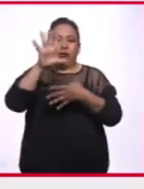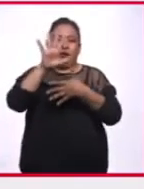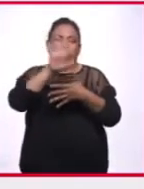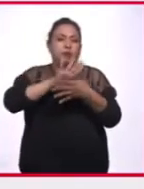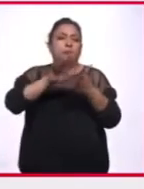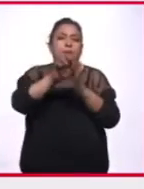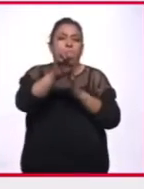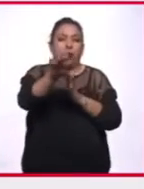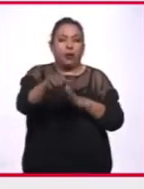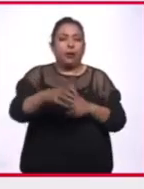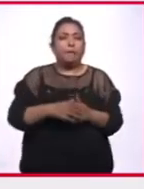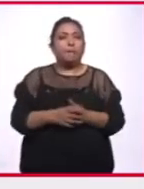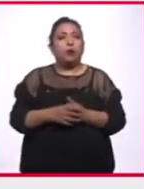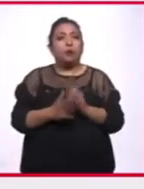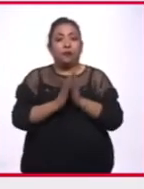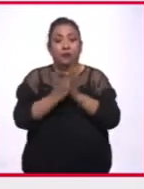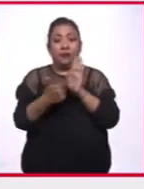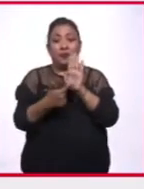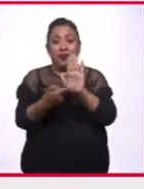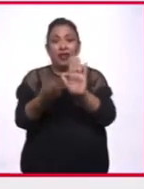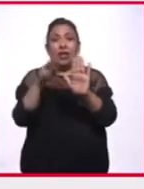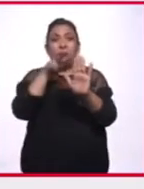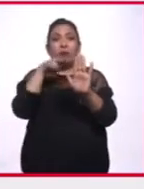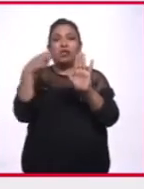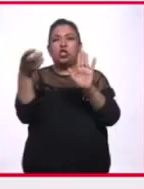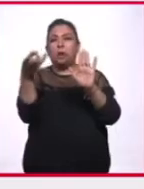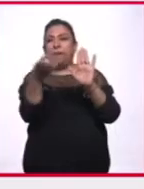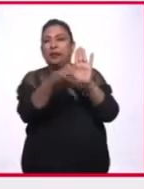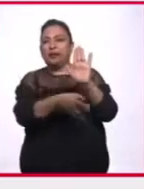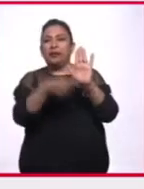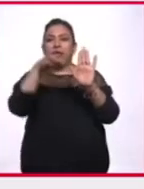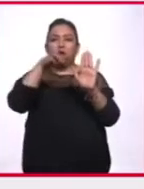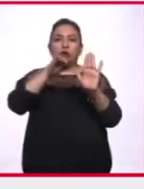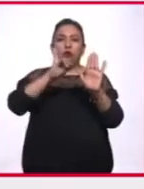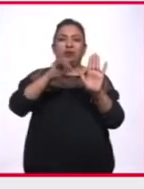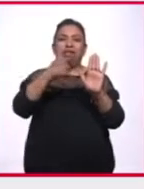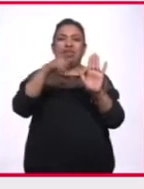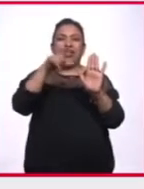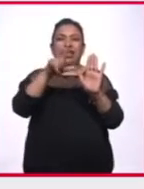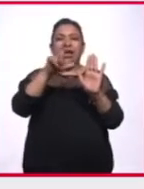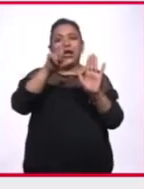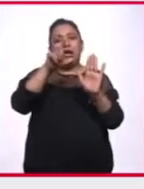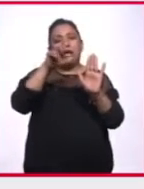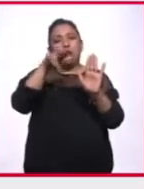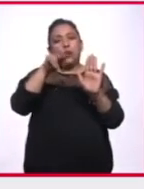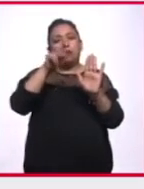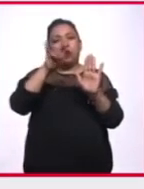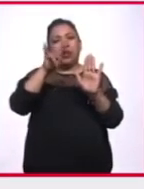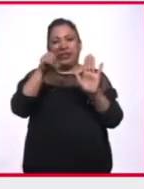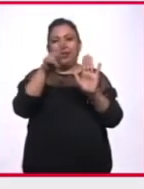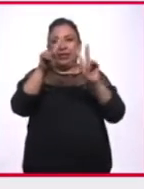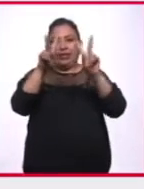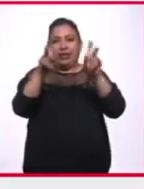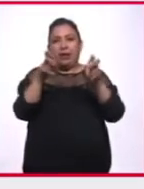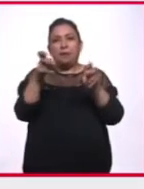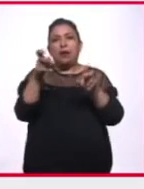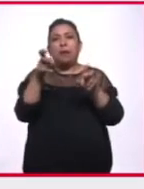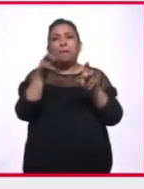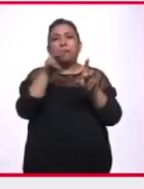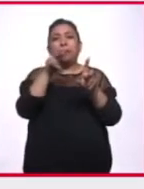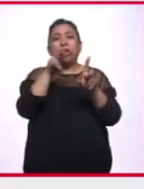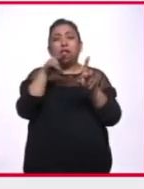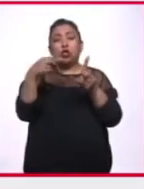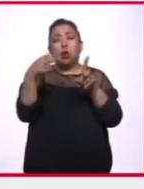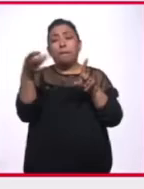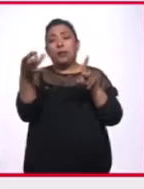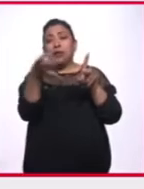Por ejemplo, este es La visión de los vencidos de Miguel León Portilla. La visión de los vencidos es uno de los